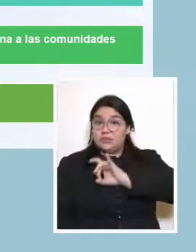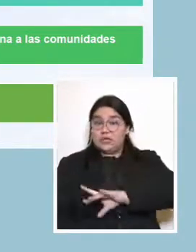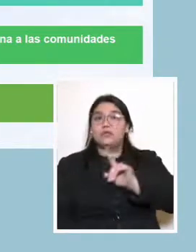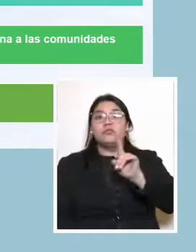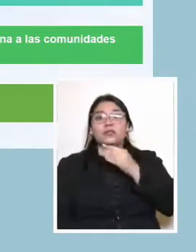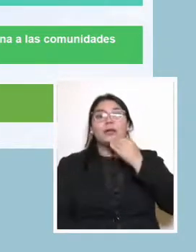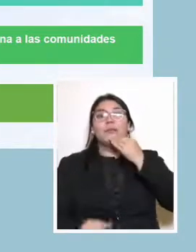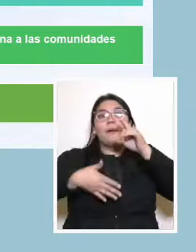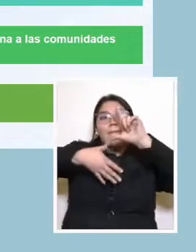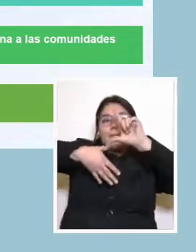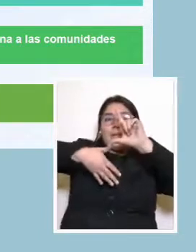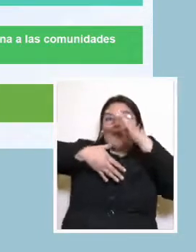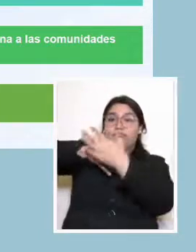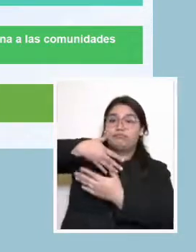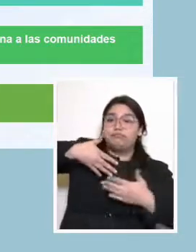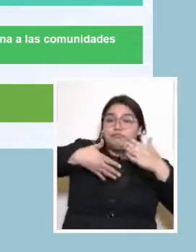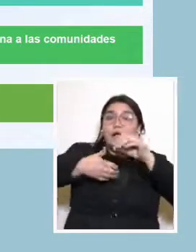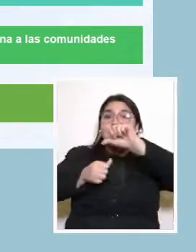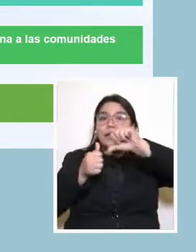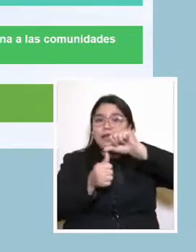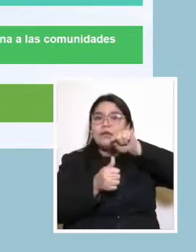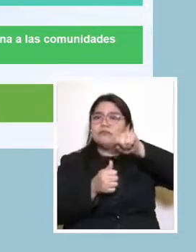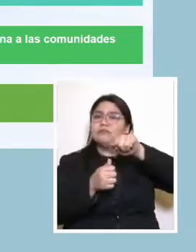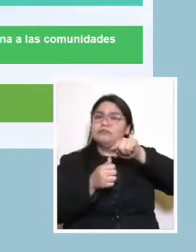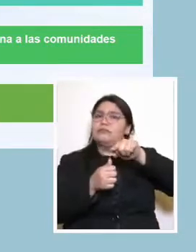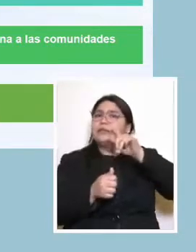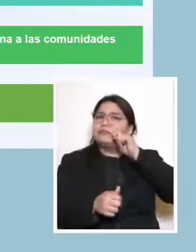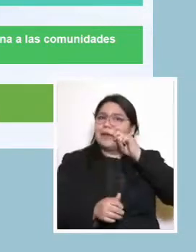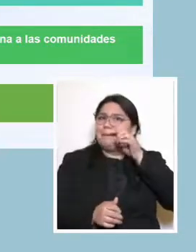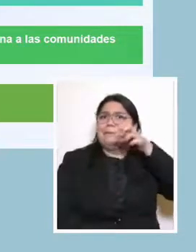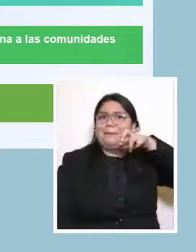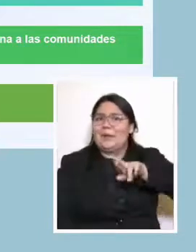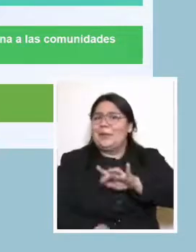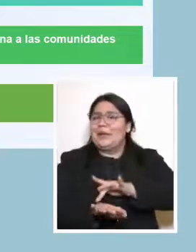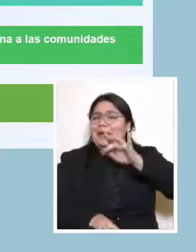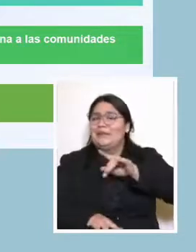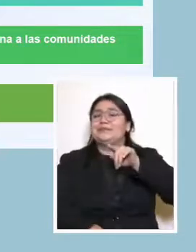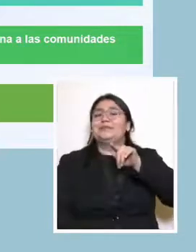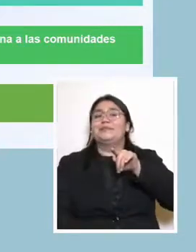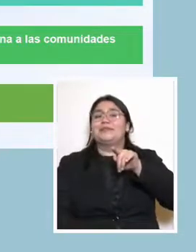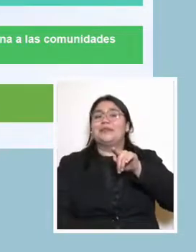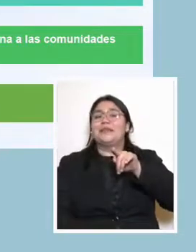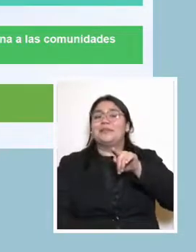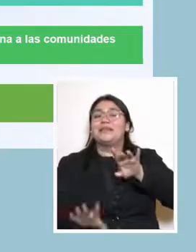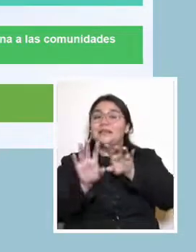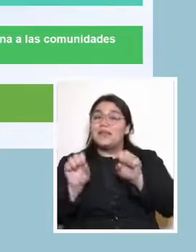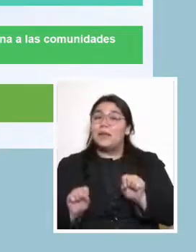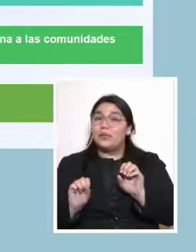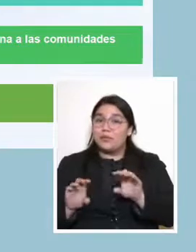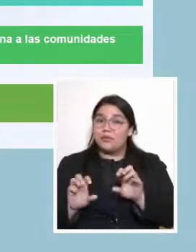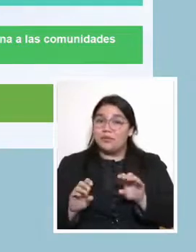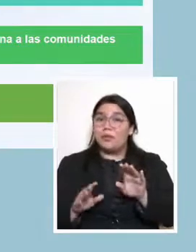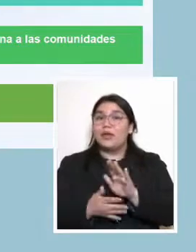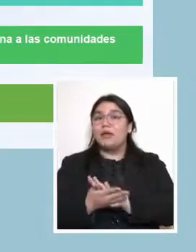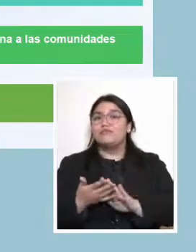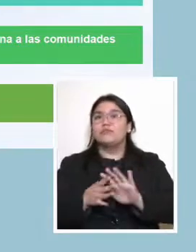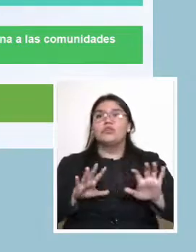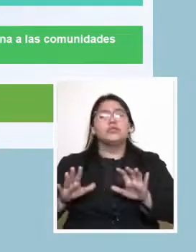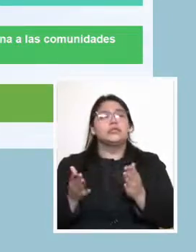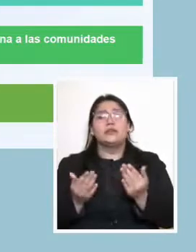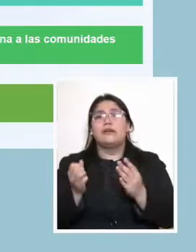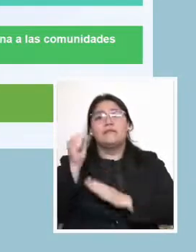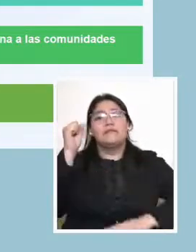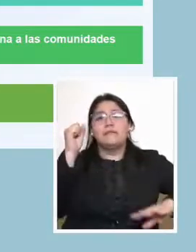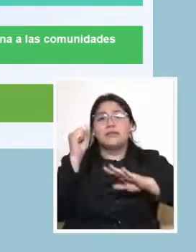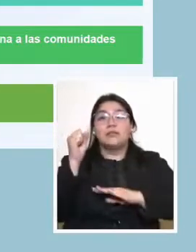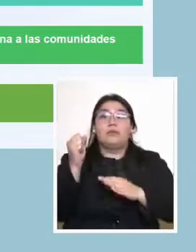grave todavía, ¿no? En donde recién están incluso reponiendo el sistema educativo, por ejemplo, con elementos mínimos como la alimentación